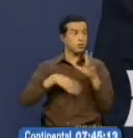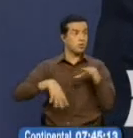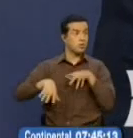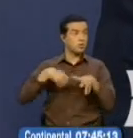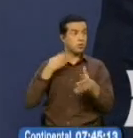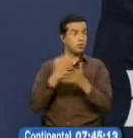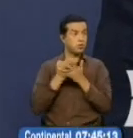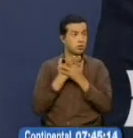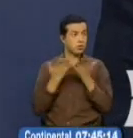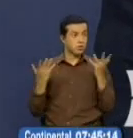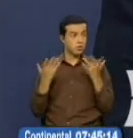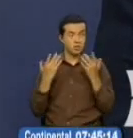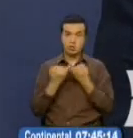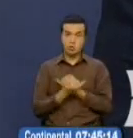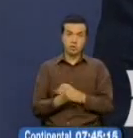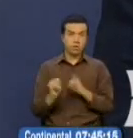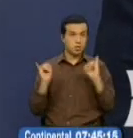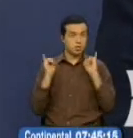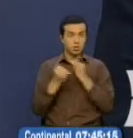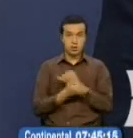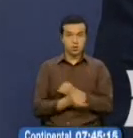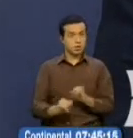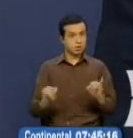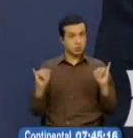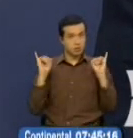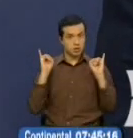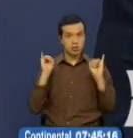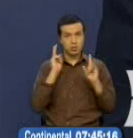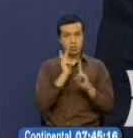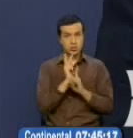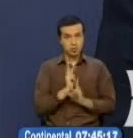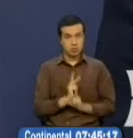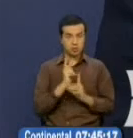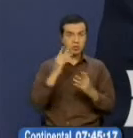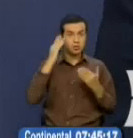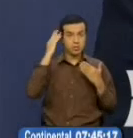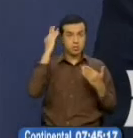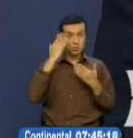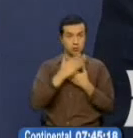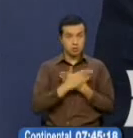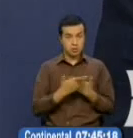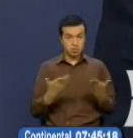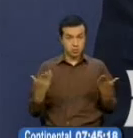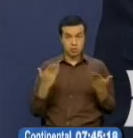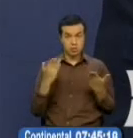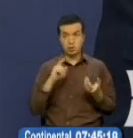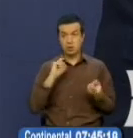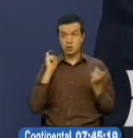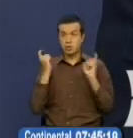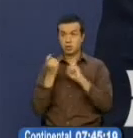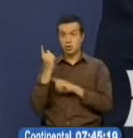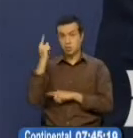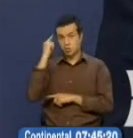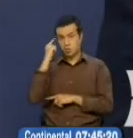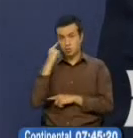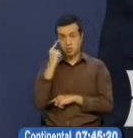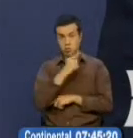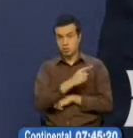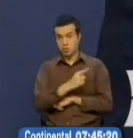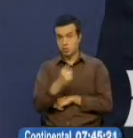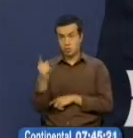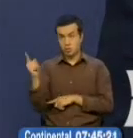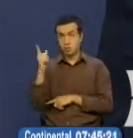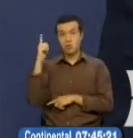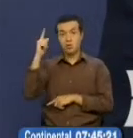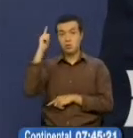que es independiente de los elementos políticos y de una transición de un gobierno, que además